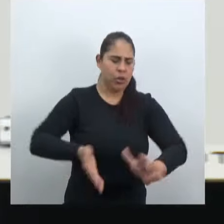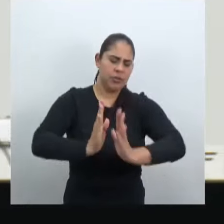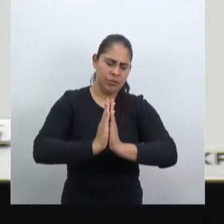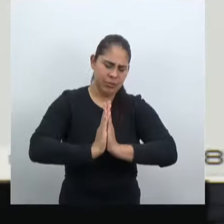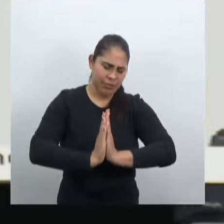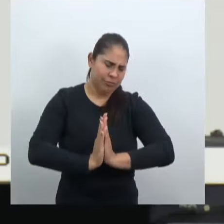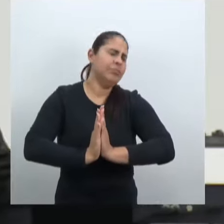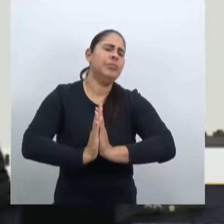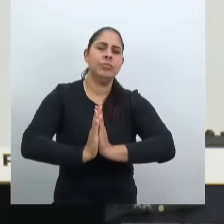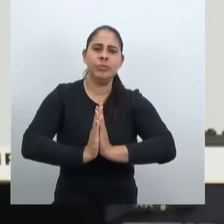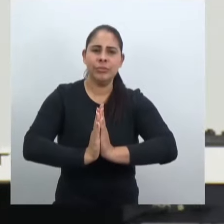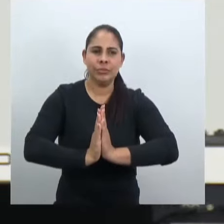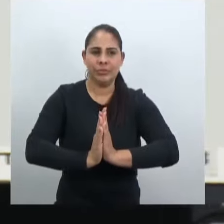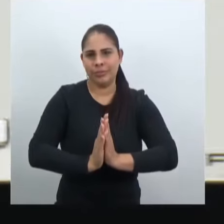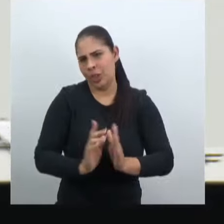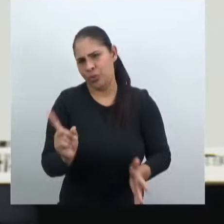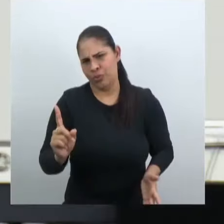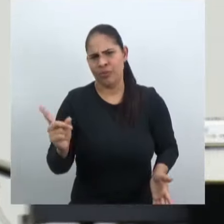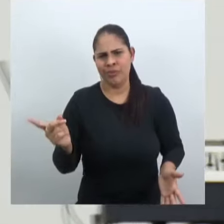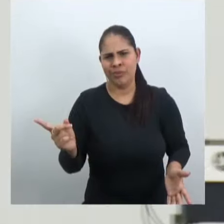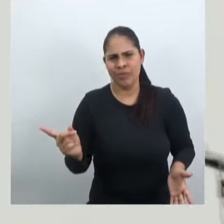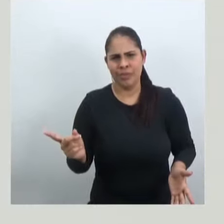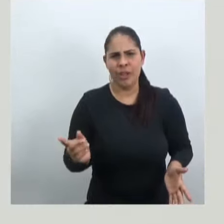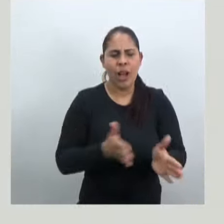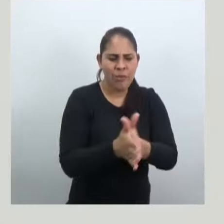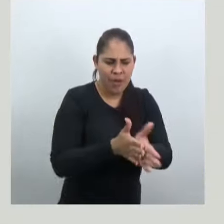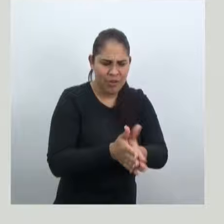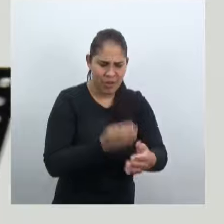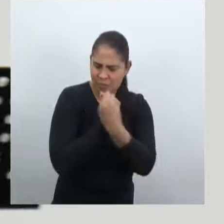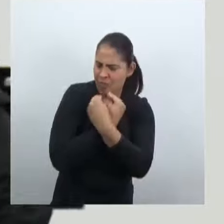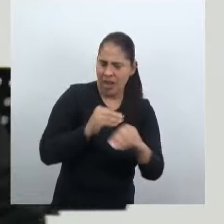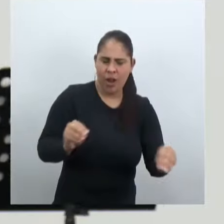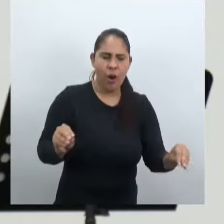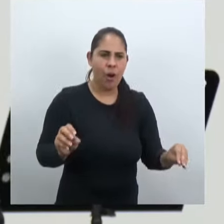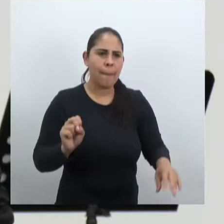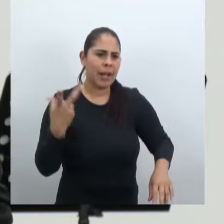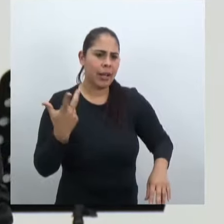santísimo. ¿Sabes cómo se llama la mejor motivación para la oración?